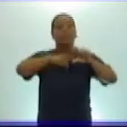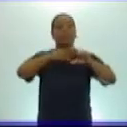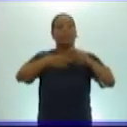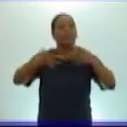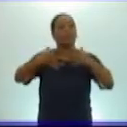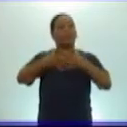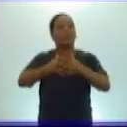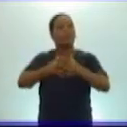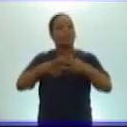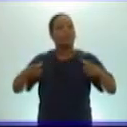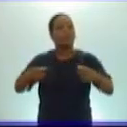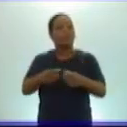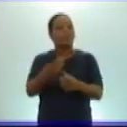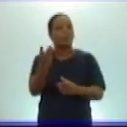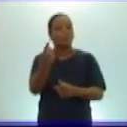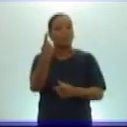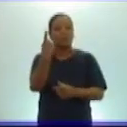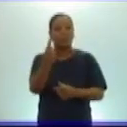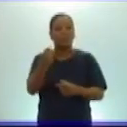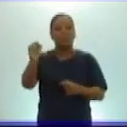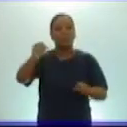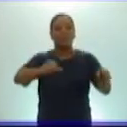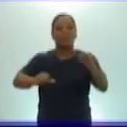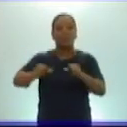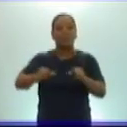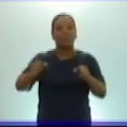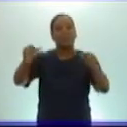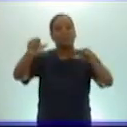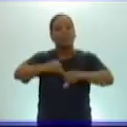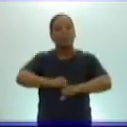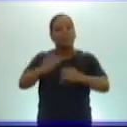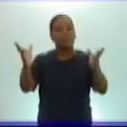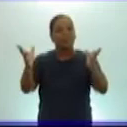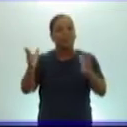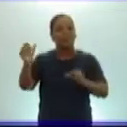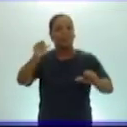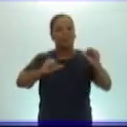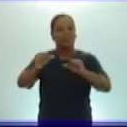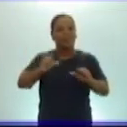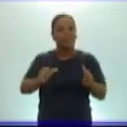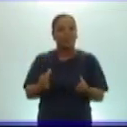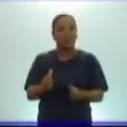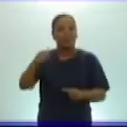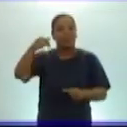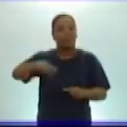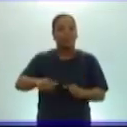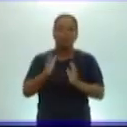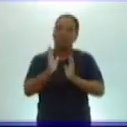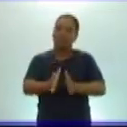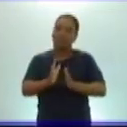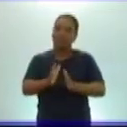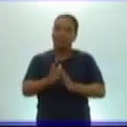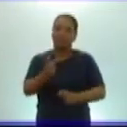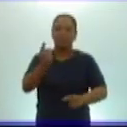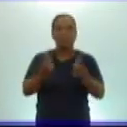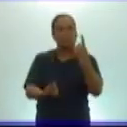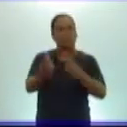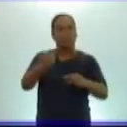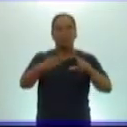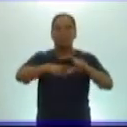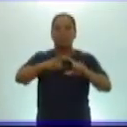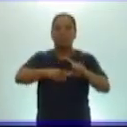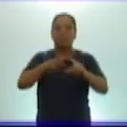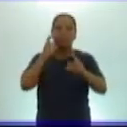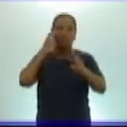número 1, las sustancias y las reacciones químicas. Y que pretendemos hacer una sistematización de algunos contenidos que son objetivo